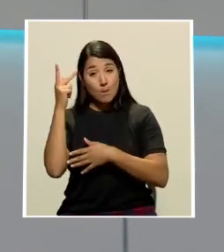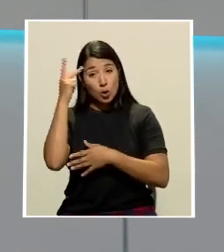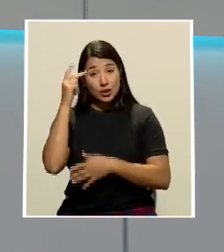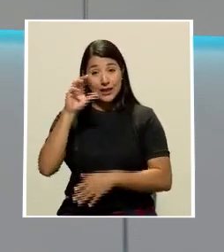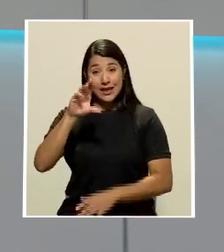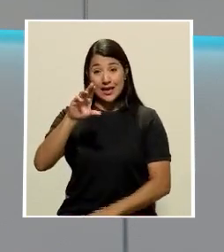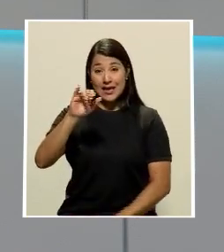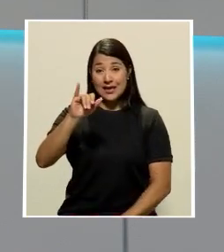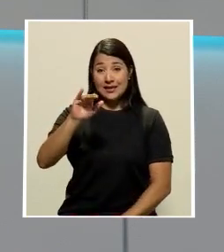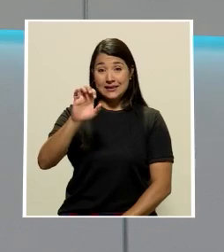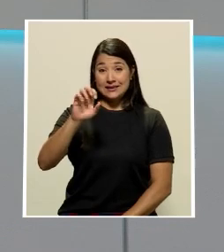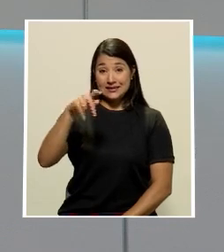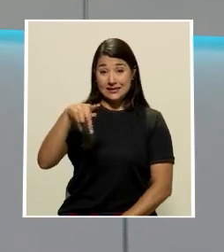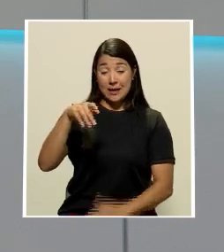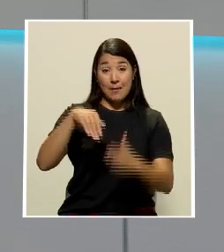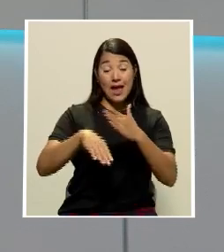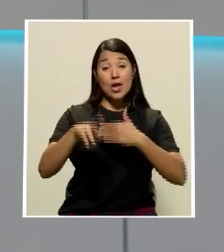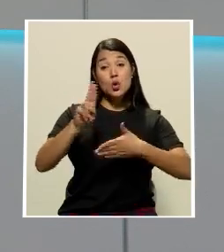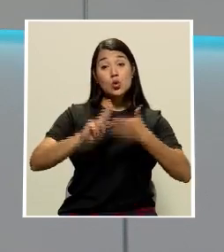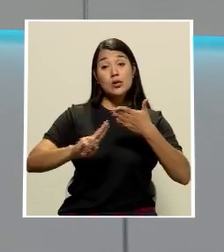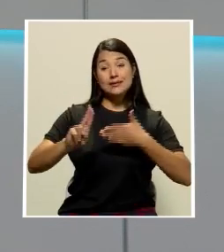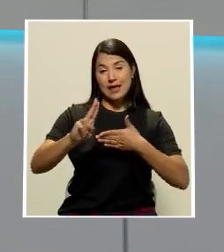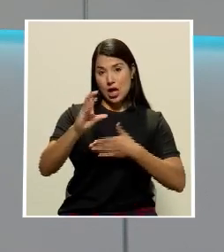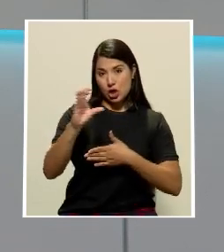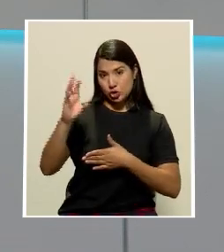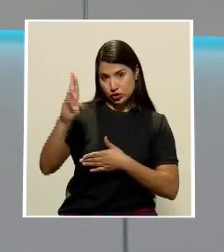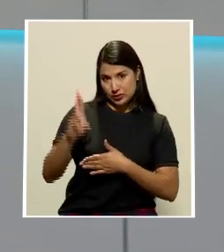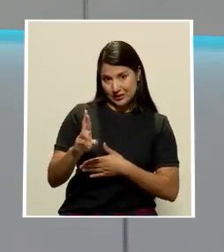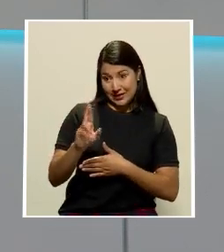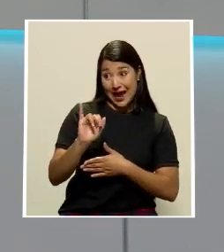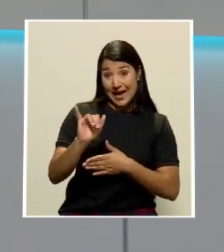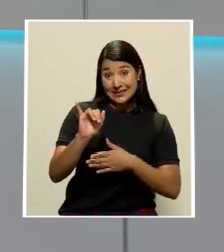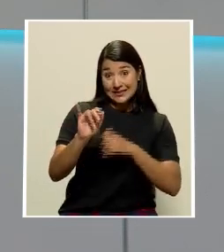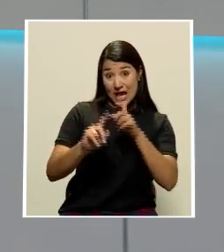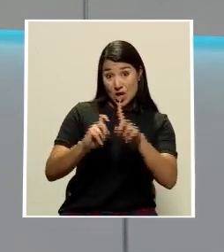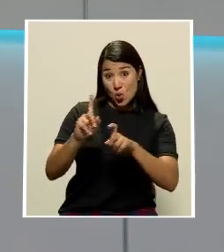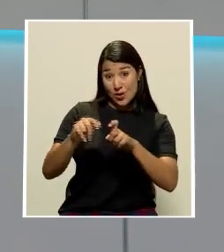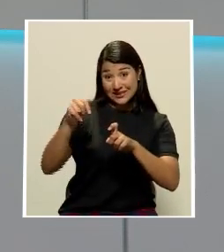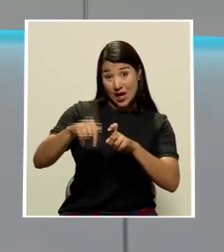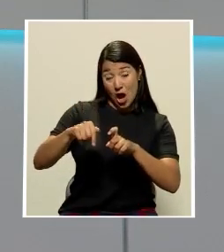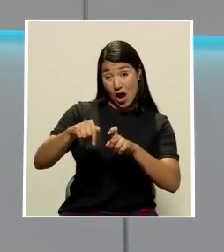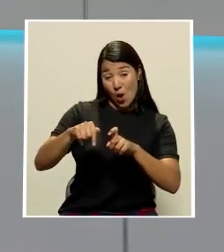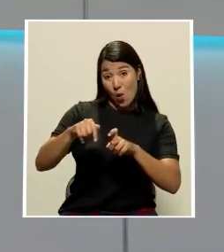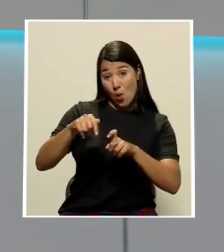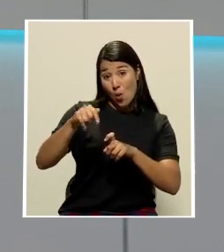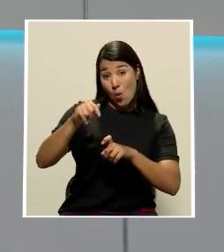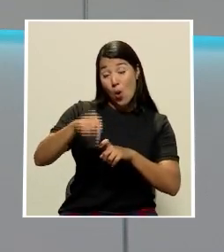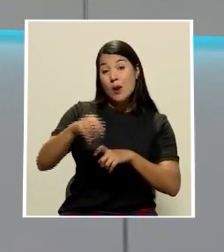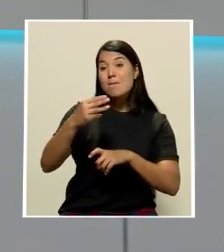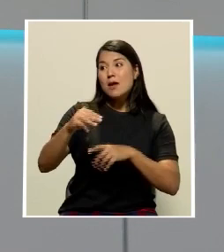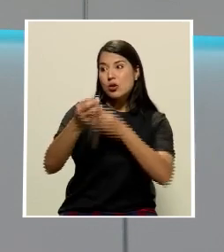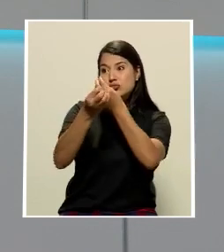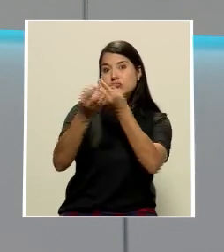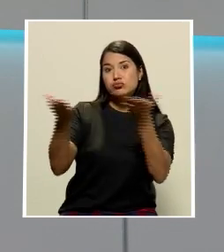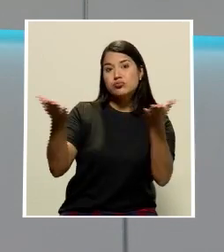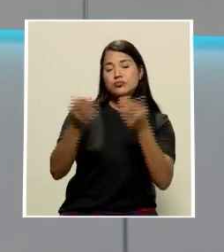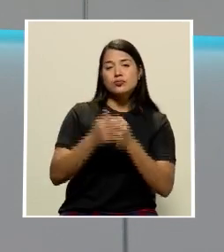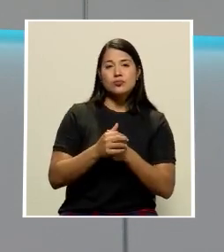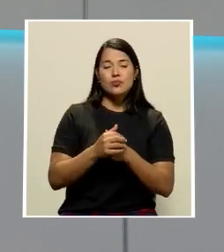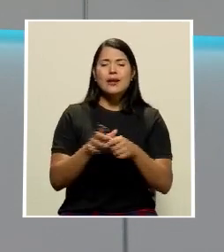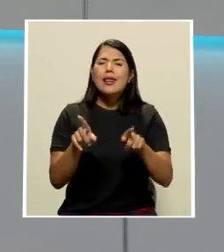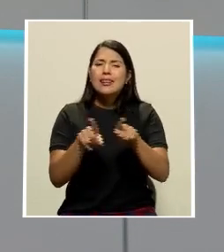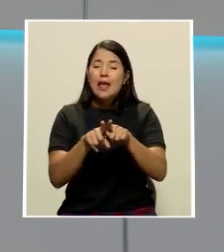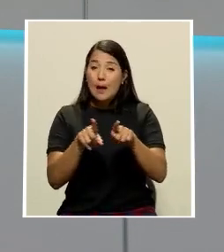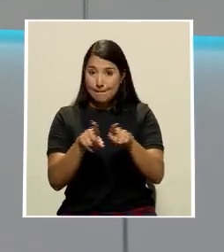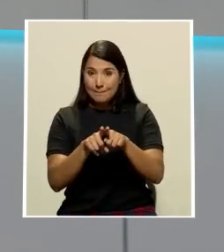la Universidad de Costa Rica. La encuesta se publicó este miércoles en el semanario Universidad. El estudio